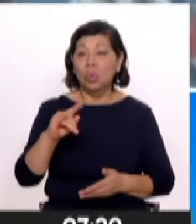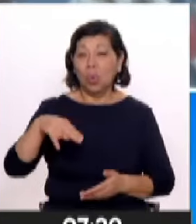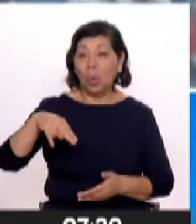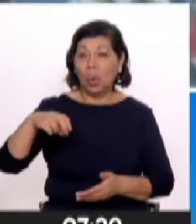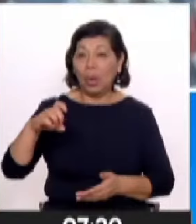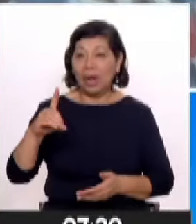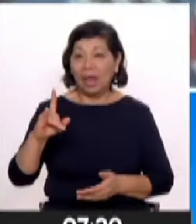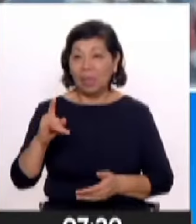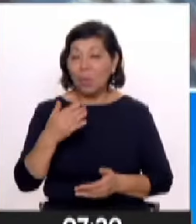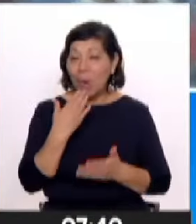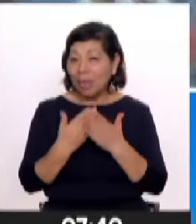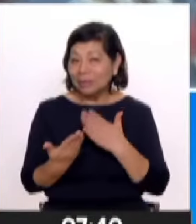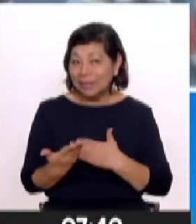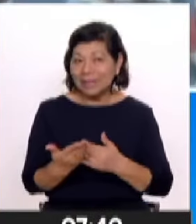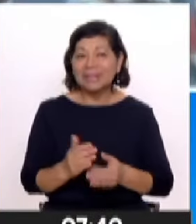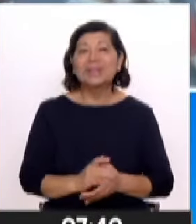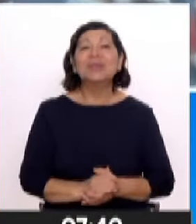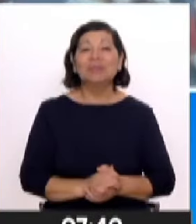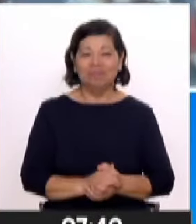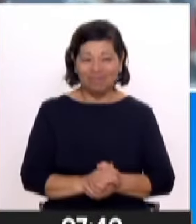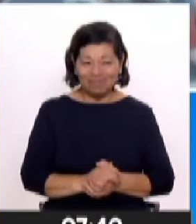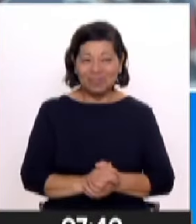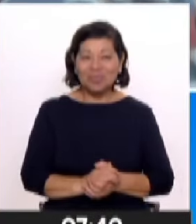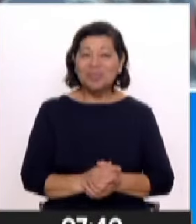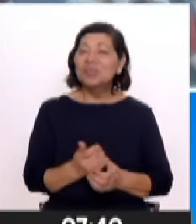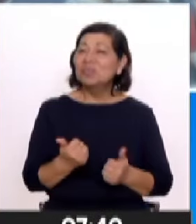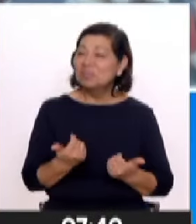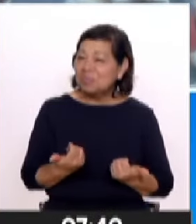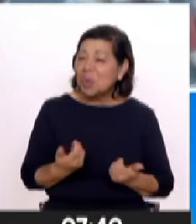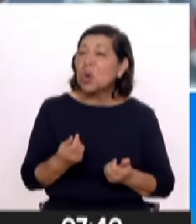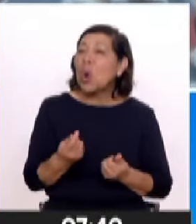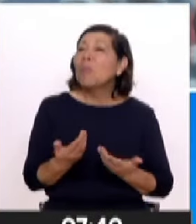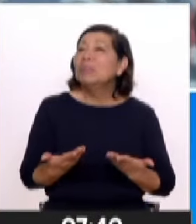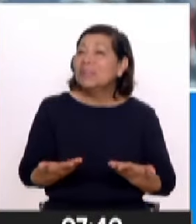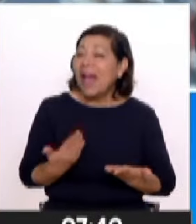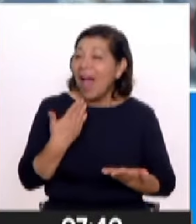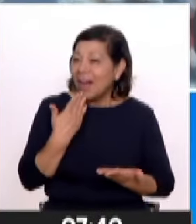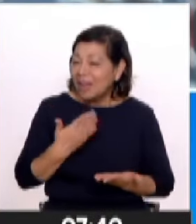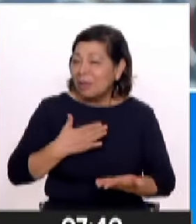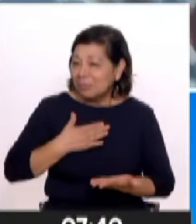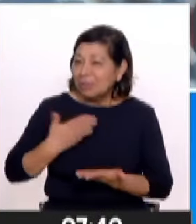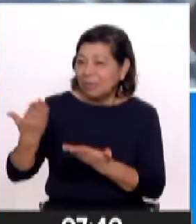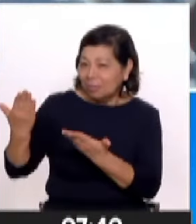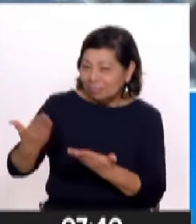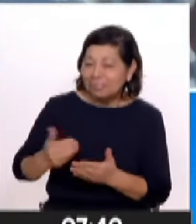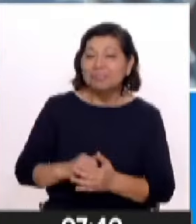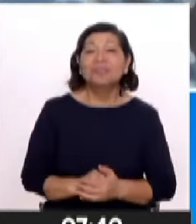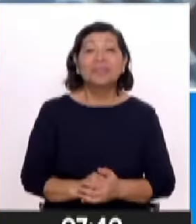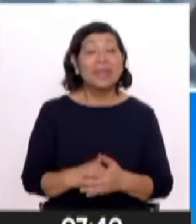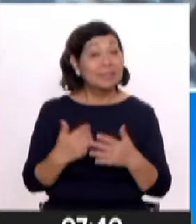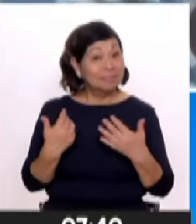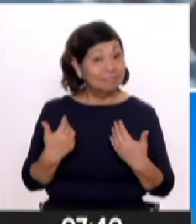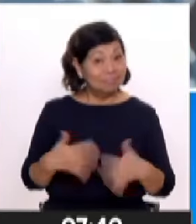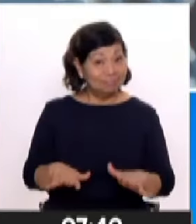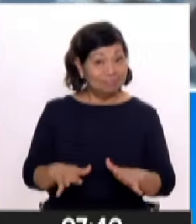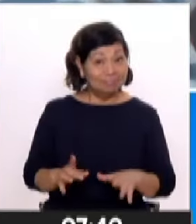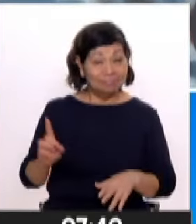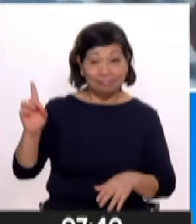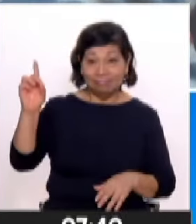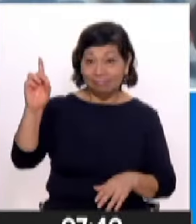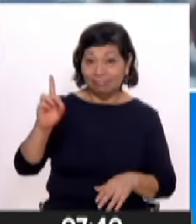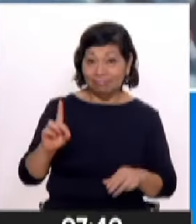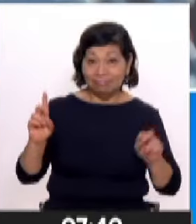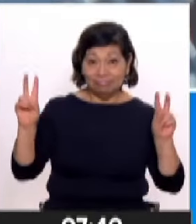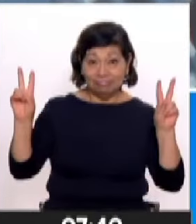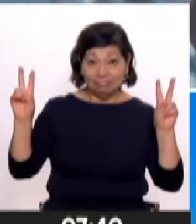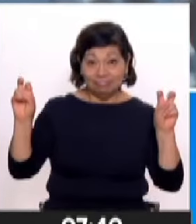días. Buenos días. ¿Cómo está, señor Vigo? Muchas gracias por la invitación. Bien, bueno, ya está presente en los titulares,